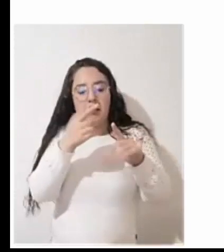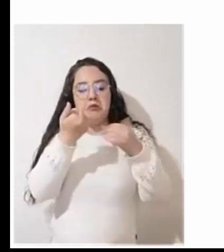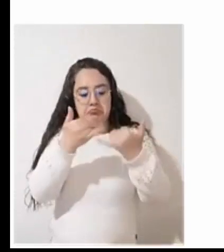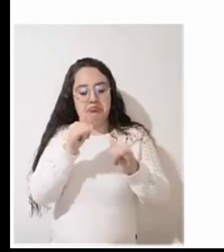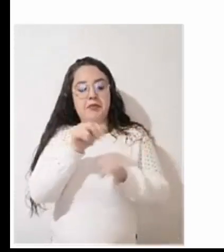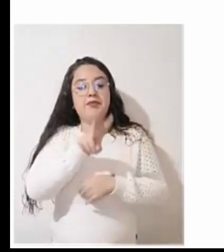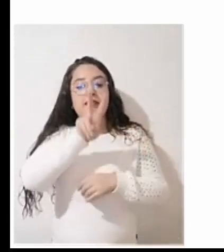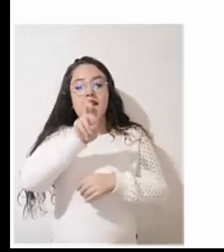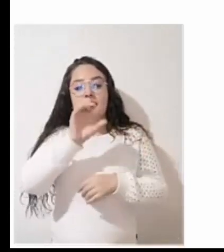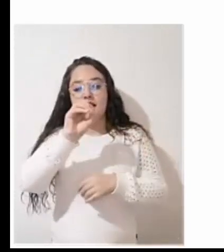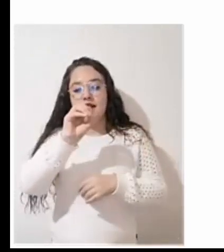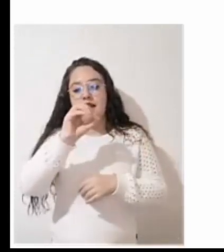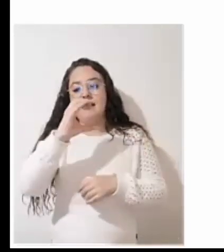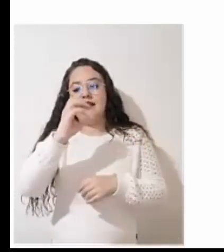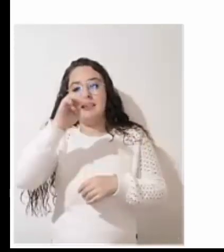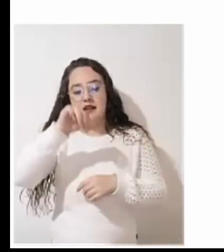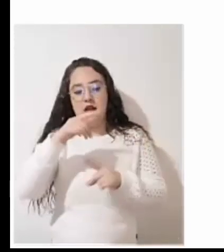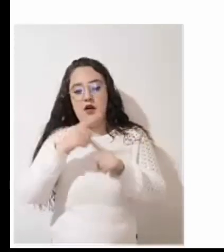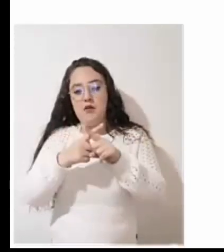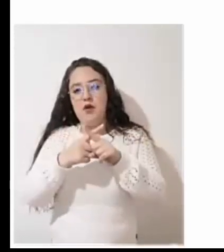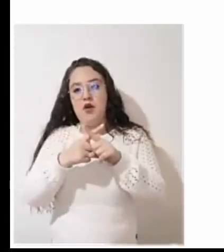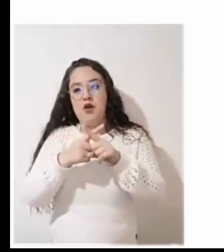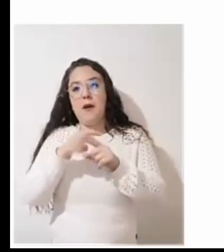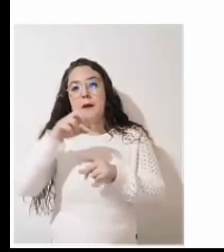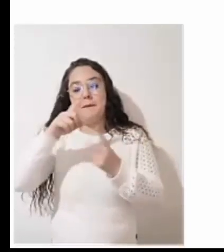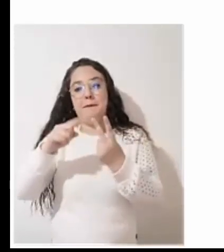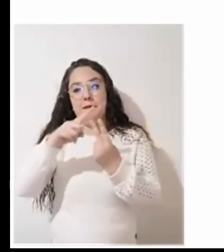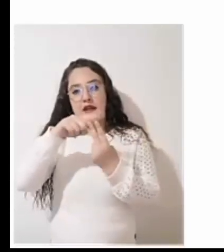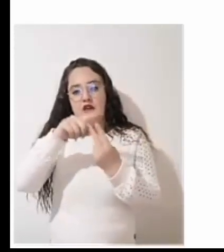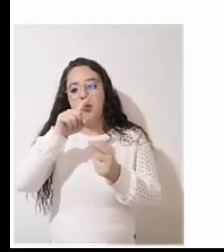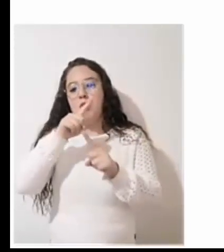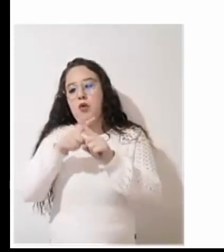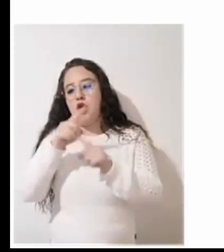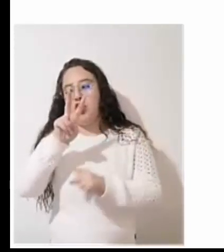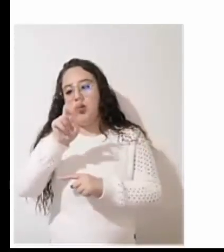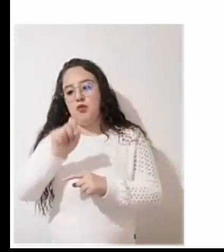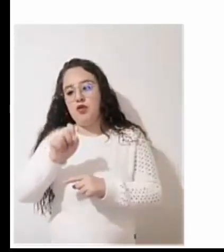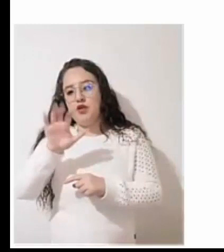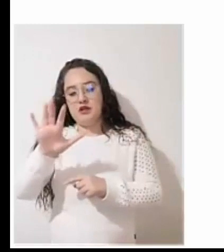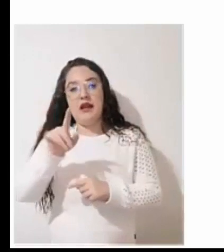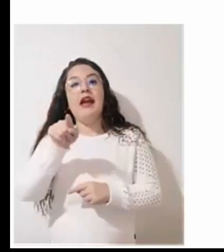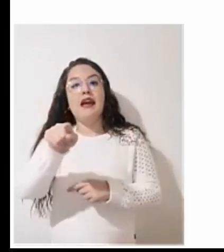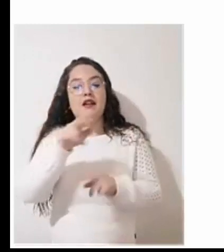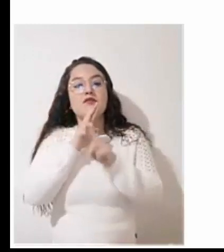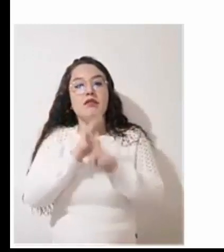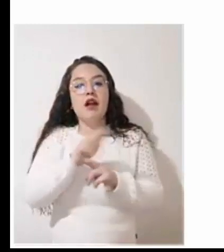Entonces serían 70 centímetros por pi por 2,5. Ese valor es